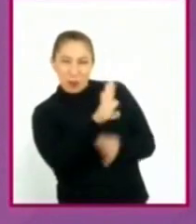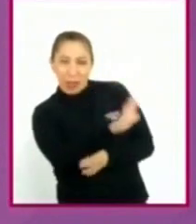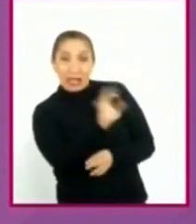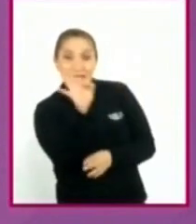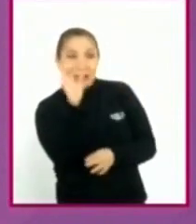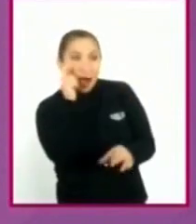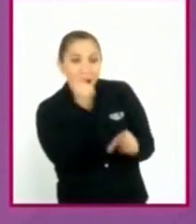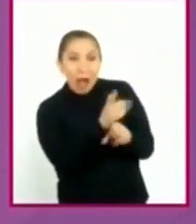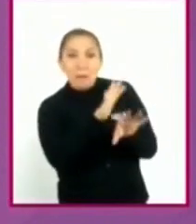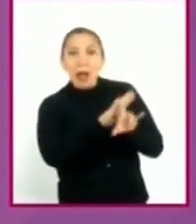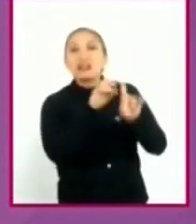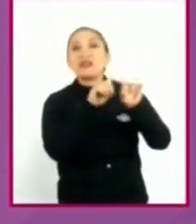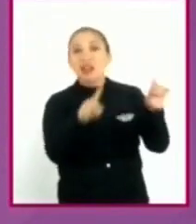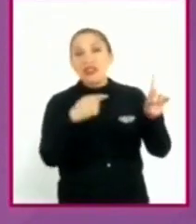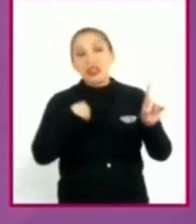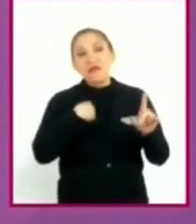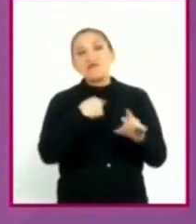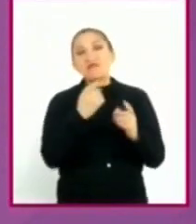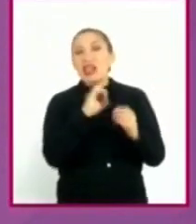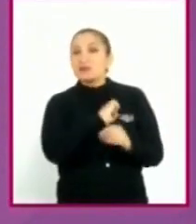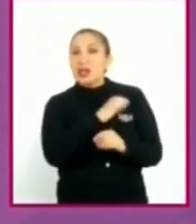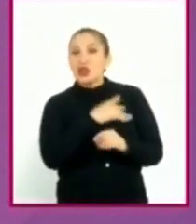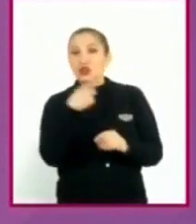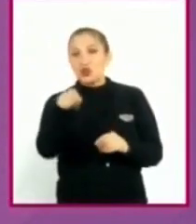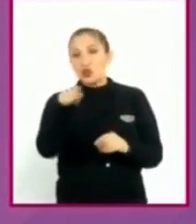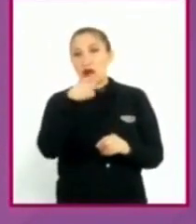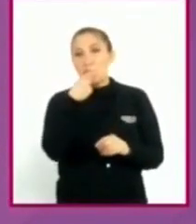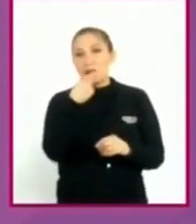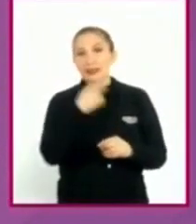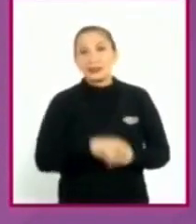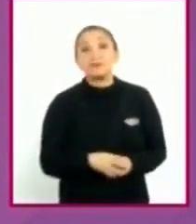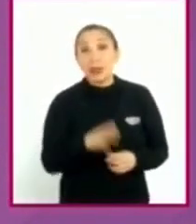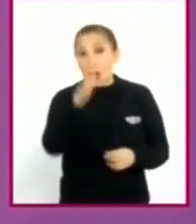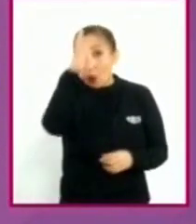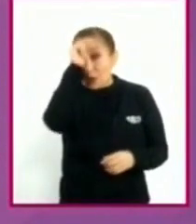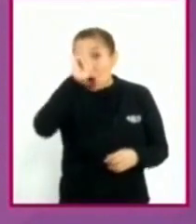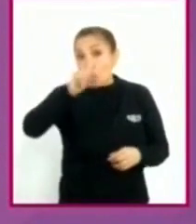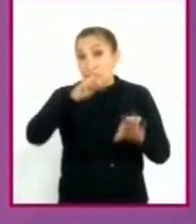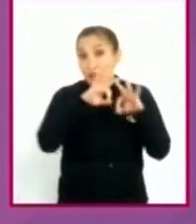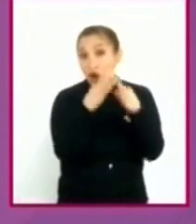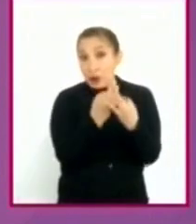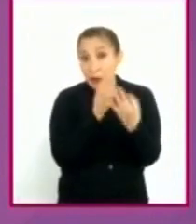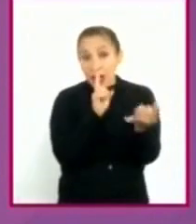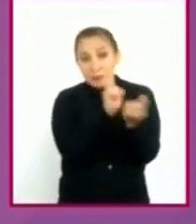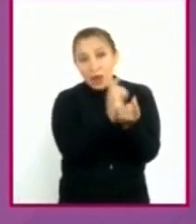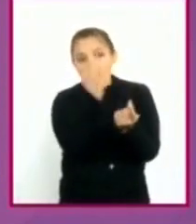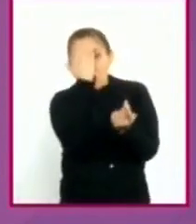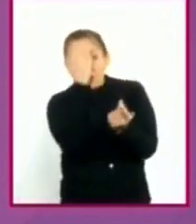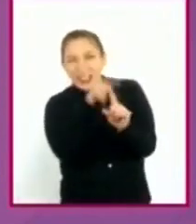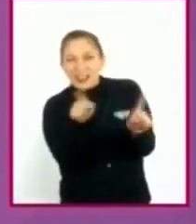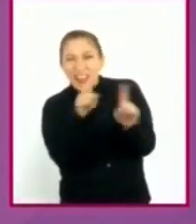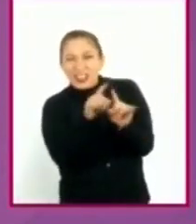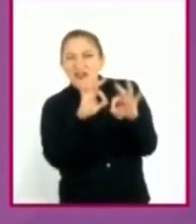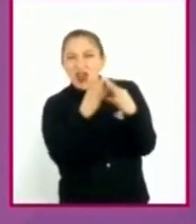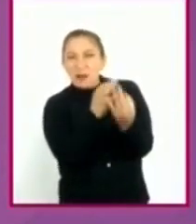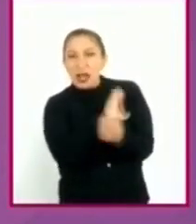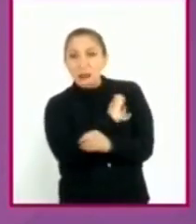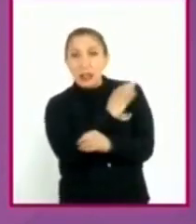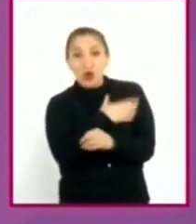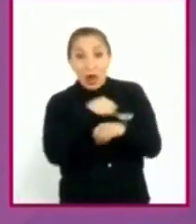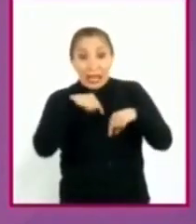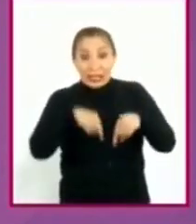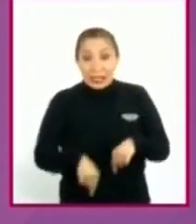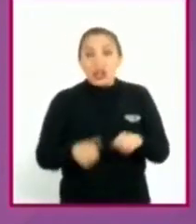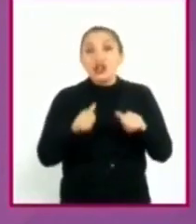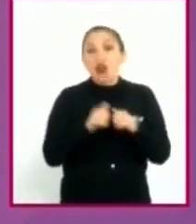vez descubran más diferencias con el español que ustedes hablan. Recuerden que otra forma de acercarnos a las variantes del español sin viajar